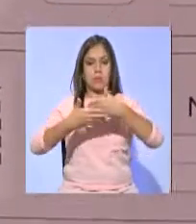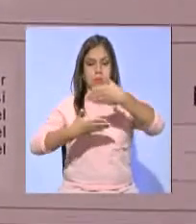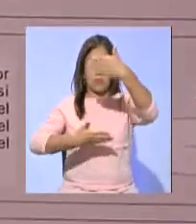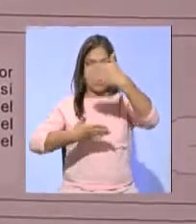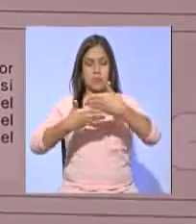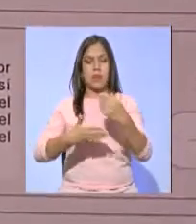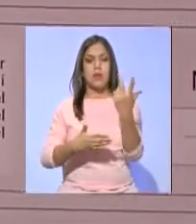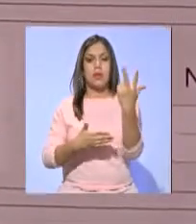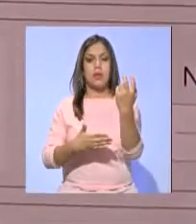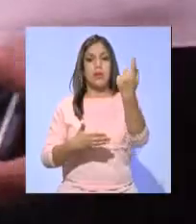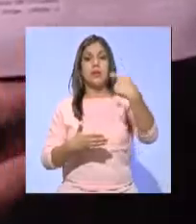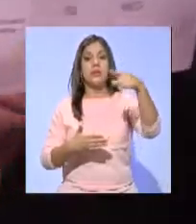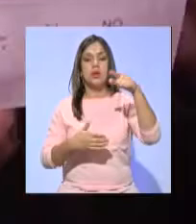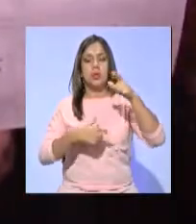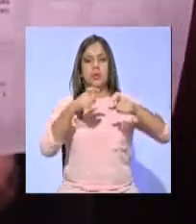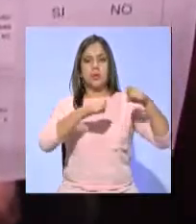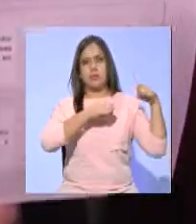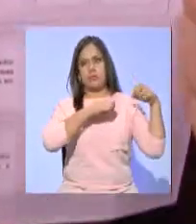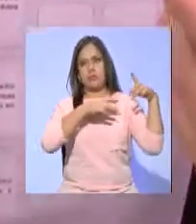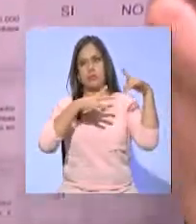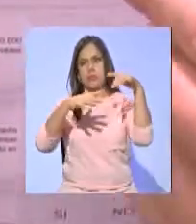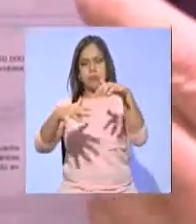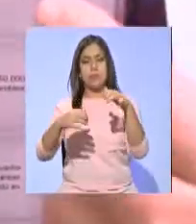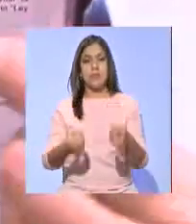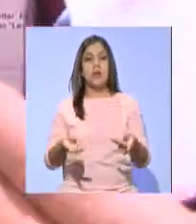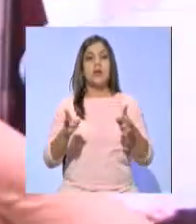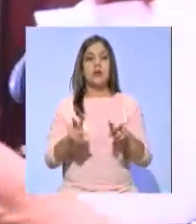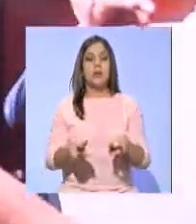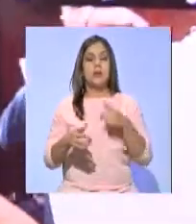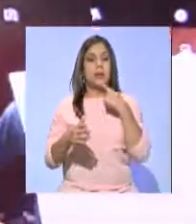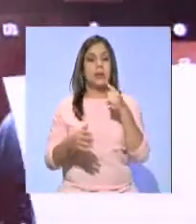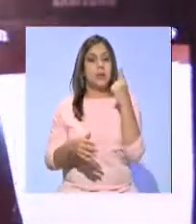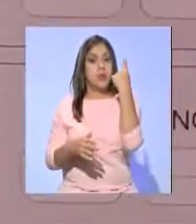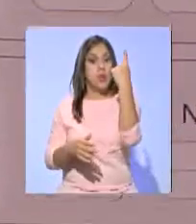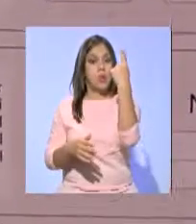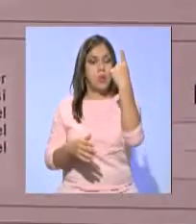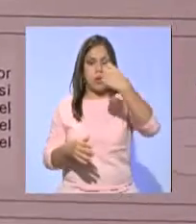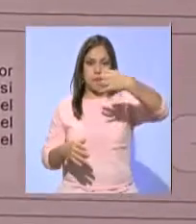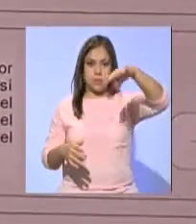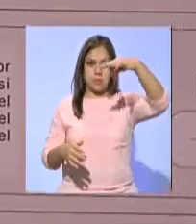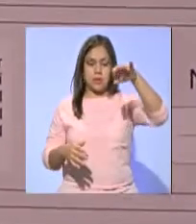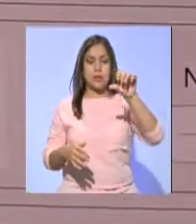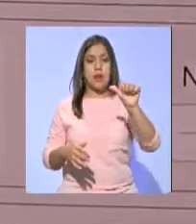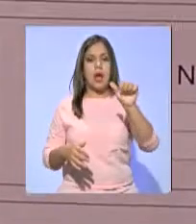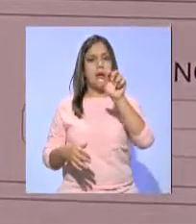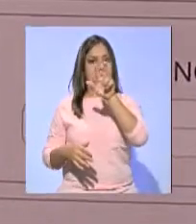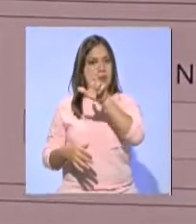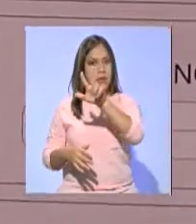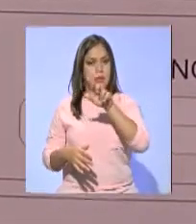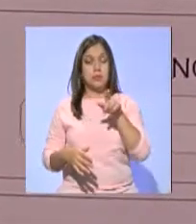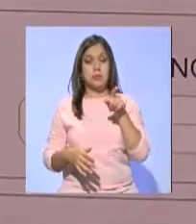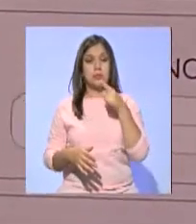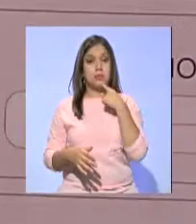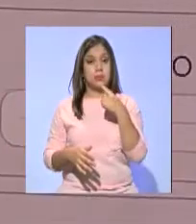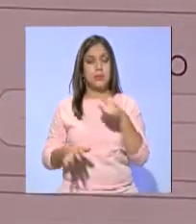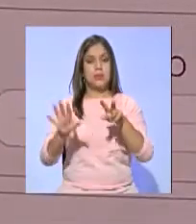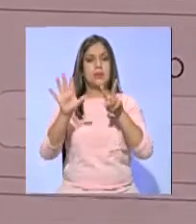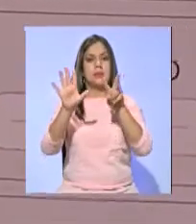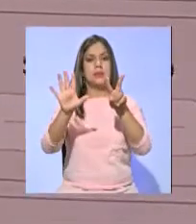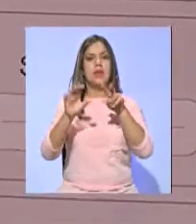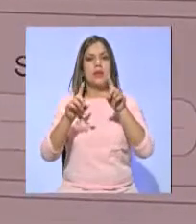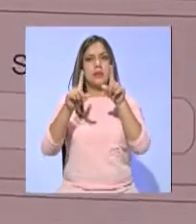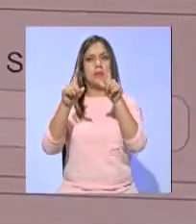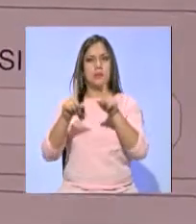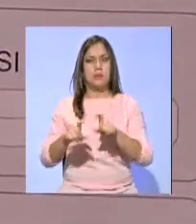13 millones de ecuatorianos. Además, habrá únicamente una papeleta en formato A3. En ella constarán las 7 preguntas y